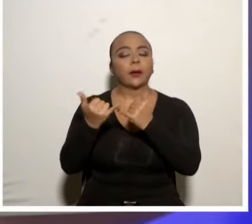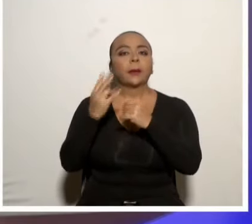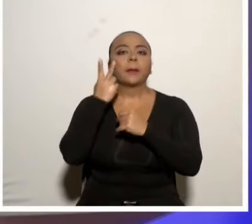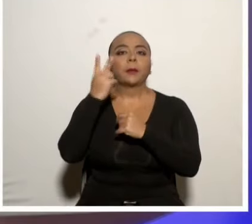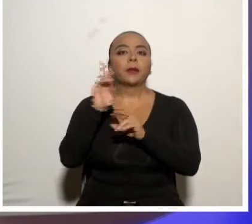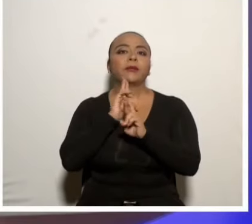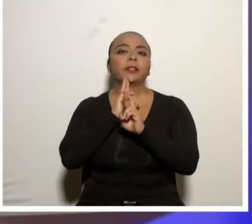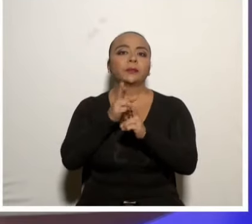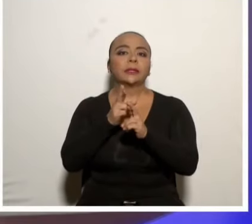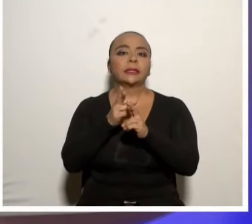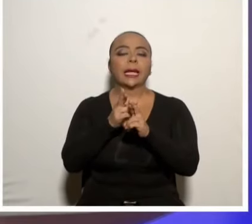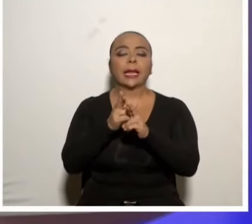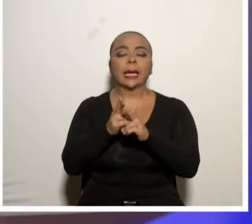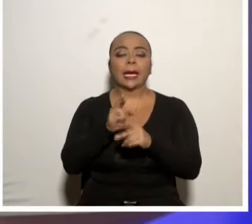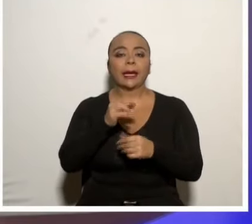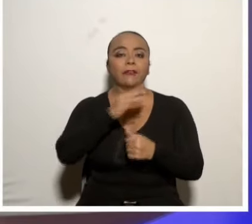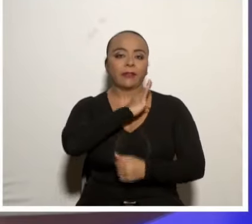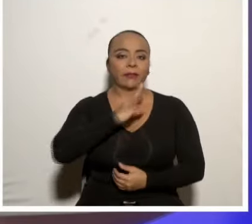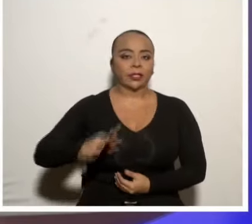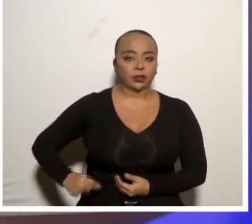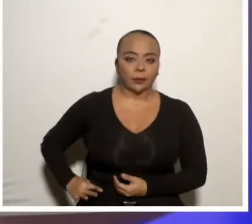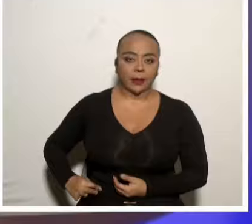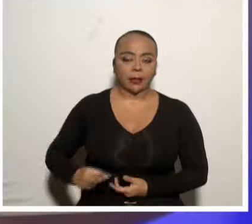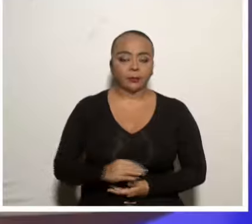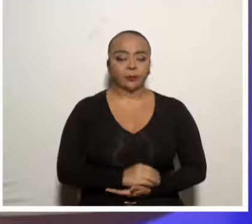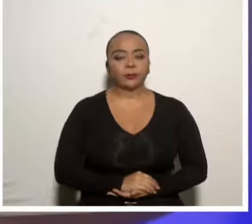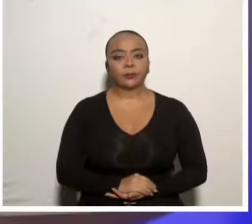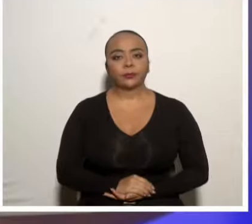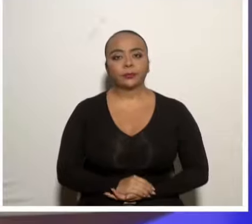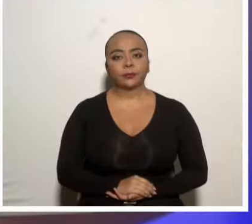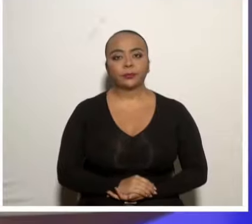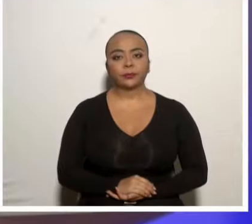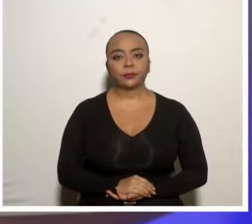del candidato Fabricio Alvarado.